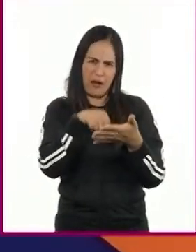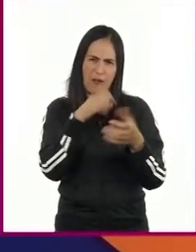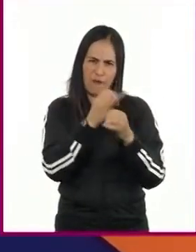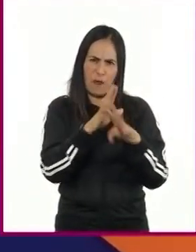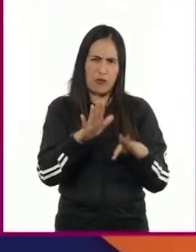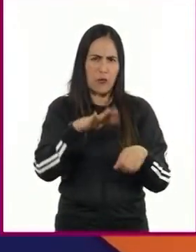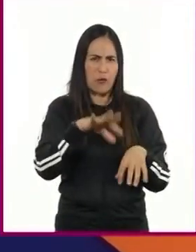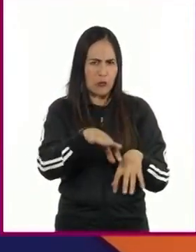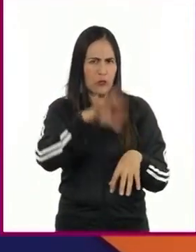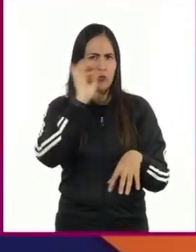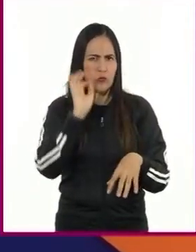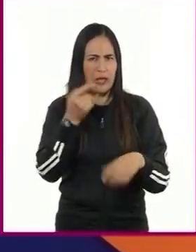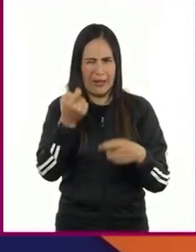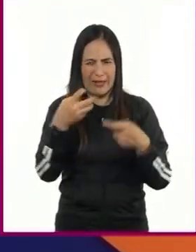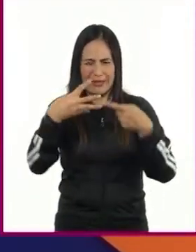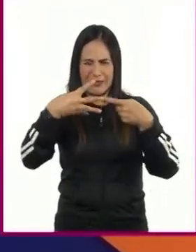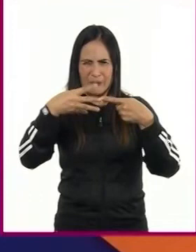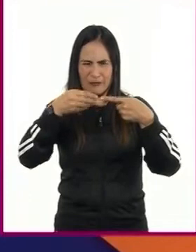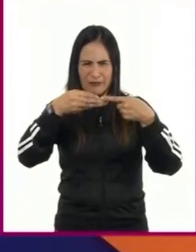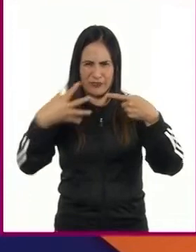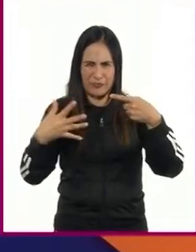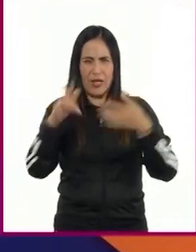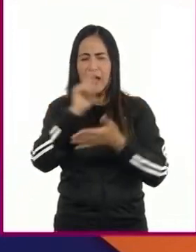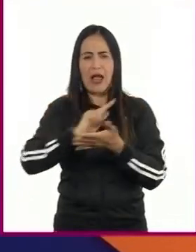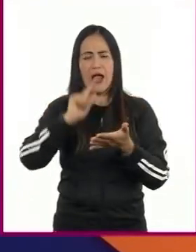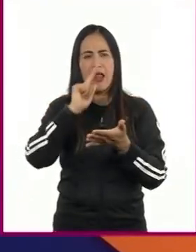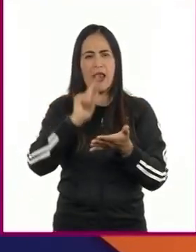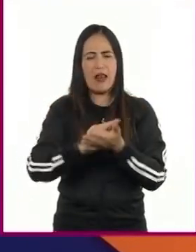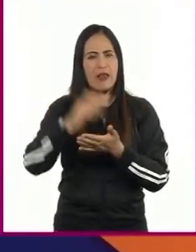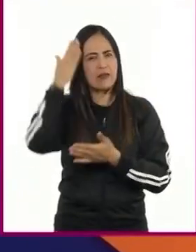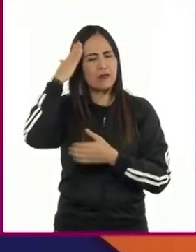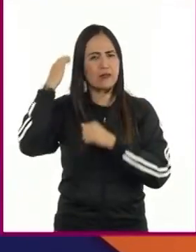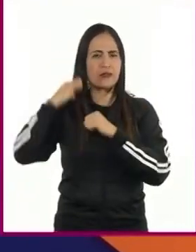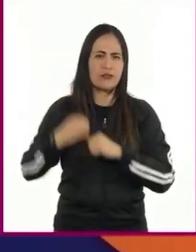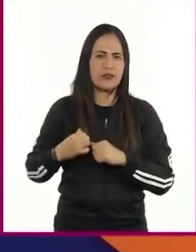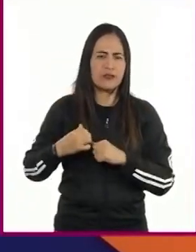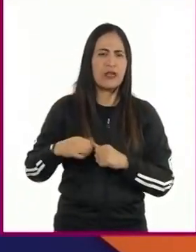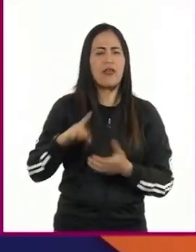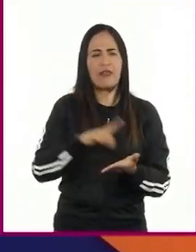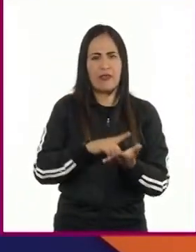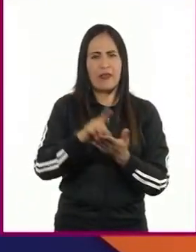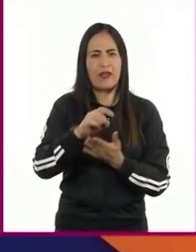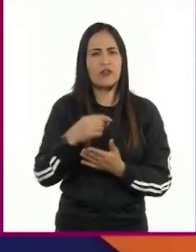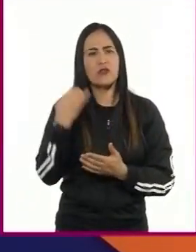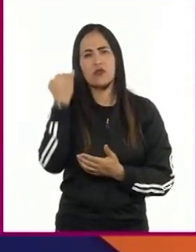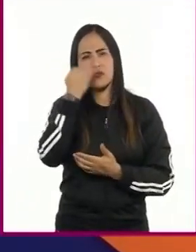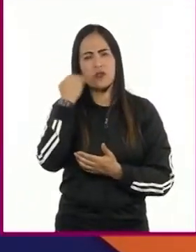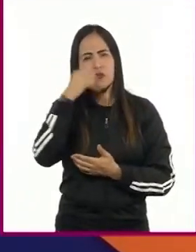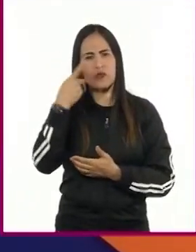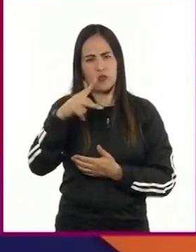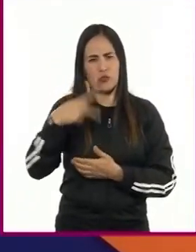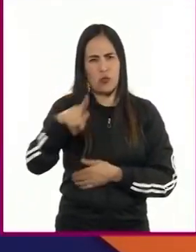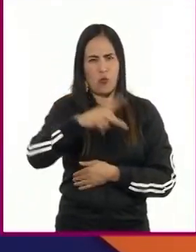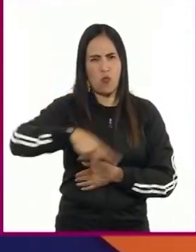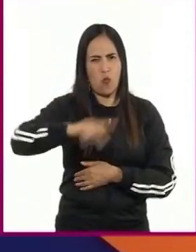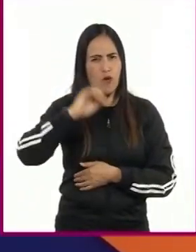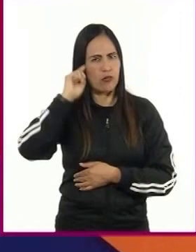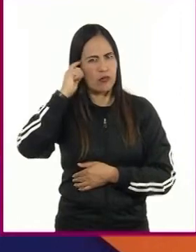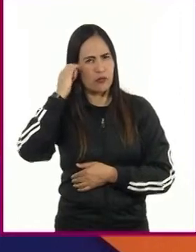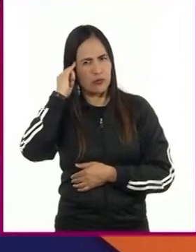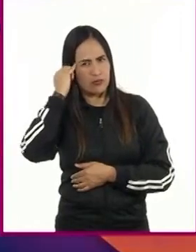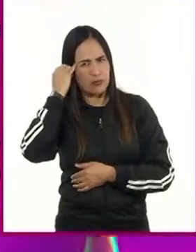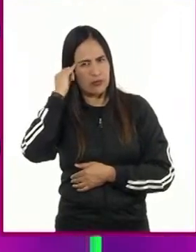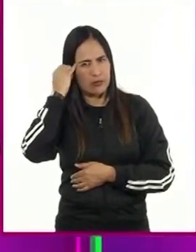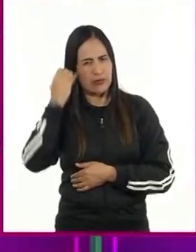para conocer a fondo el subtema, Ley General de Derechos Lingüísticos de los Pueblos Indígenas. Destaqué y seleccioné la siguiente